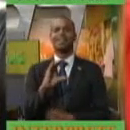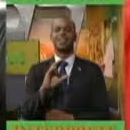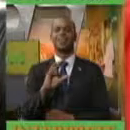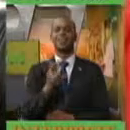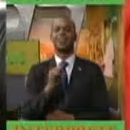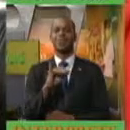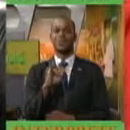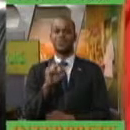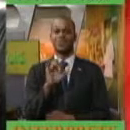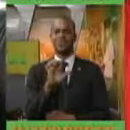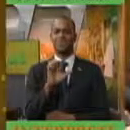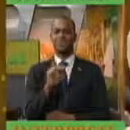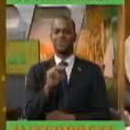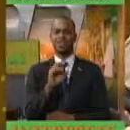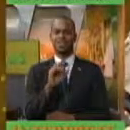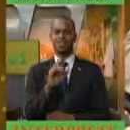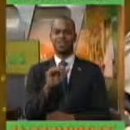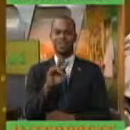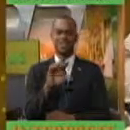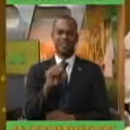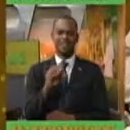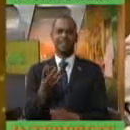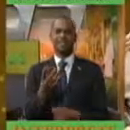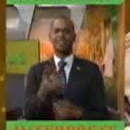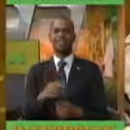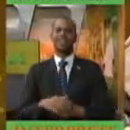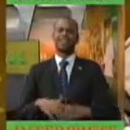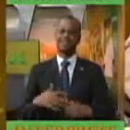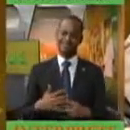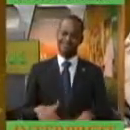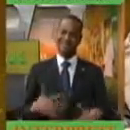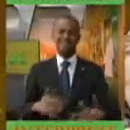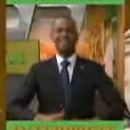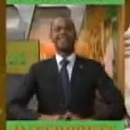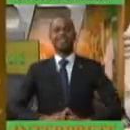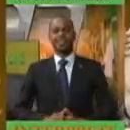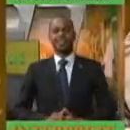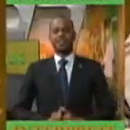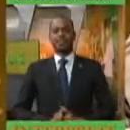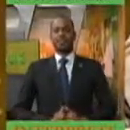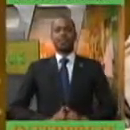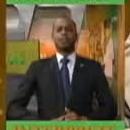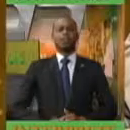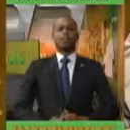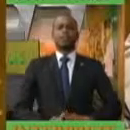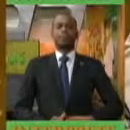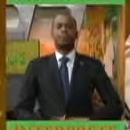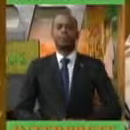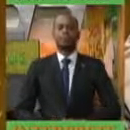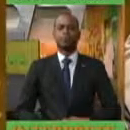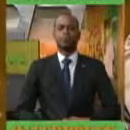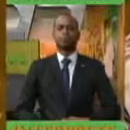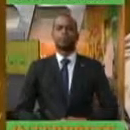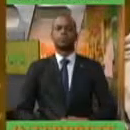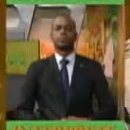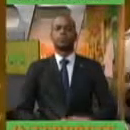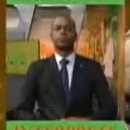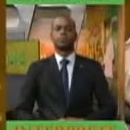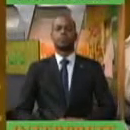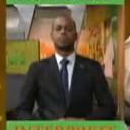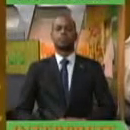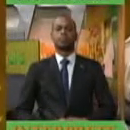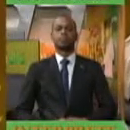También, ciertamente, de los hermanos Olivo. Y vamos a hablar de